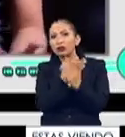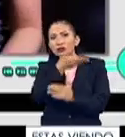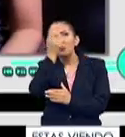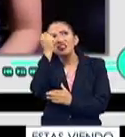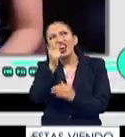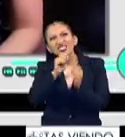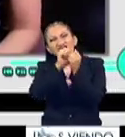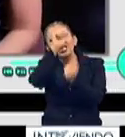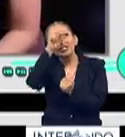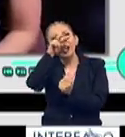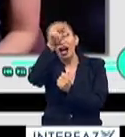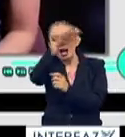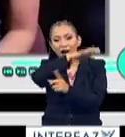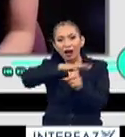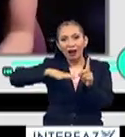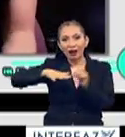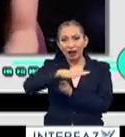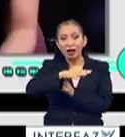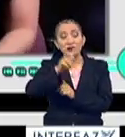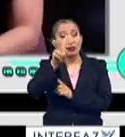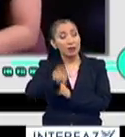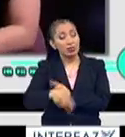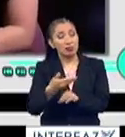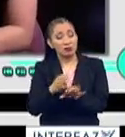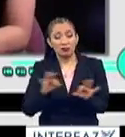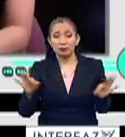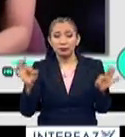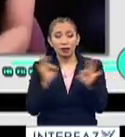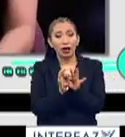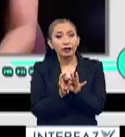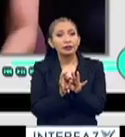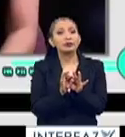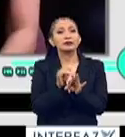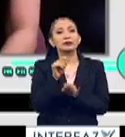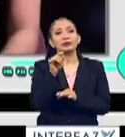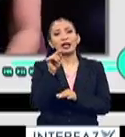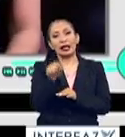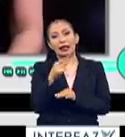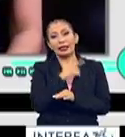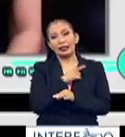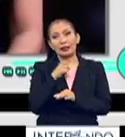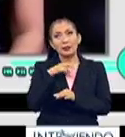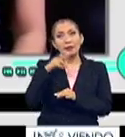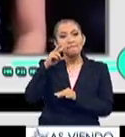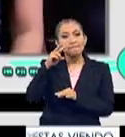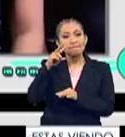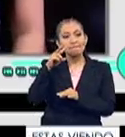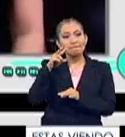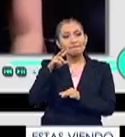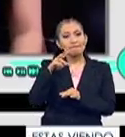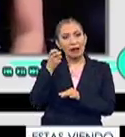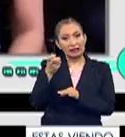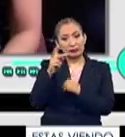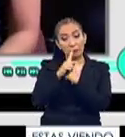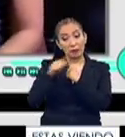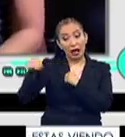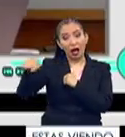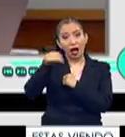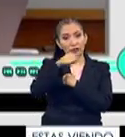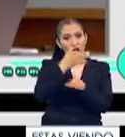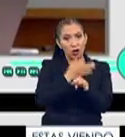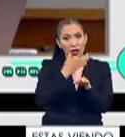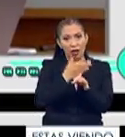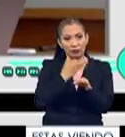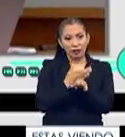sabríamos de lo que está en nuestro alrededor. Y la verdad es muy importante que se dé en estos países que